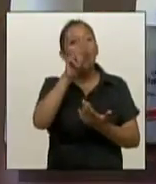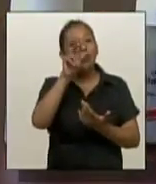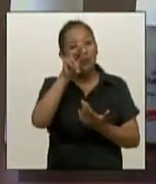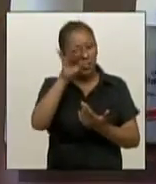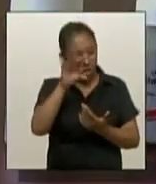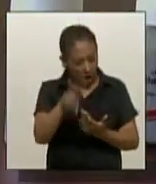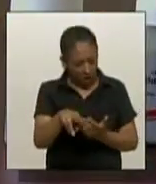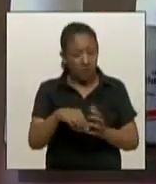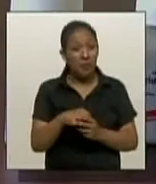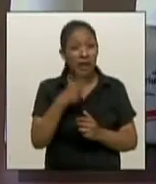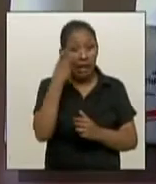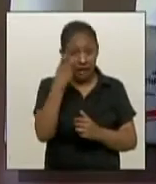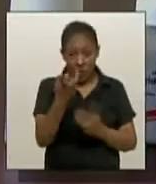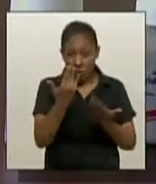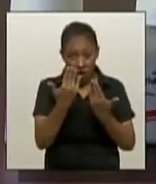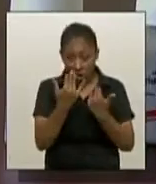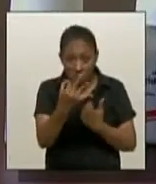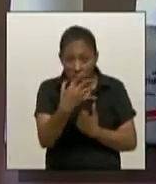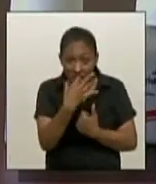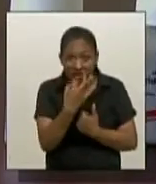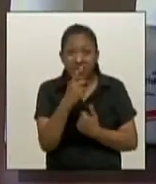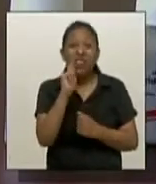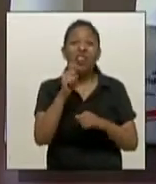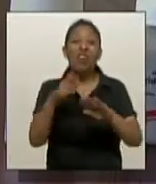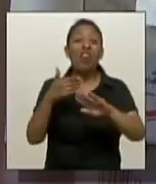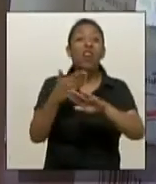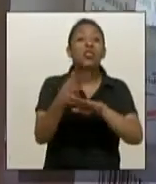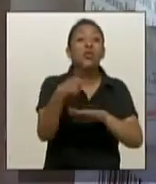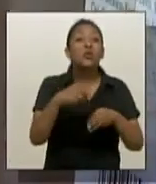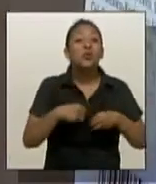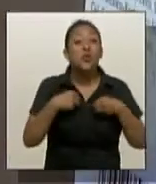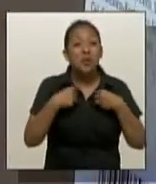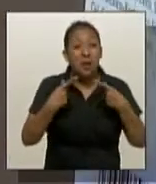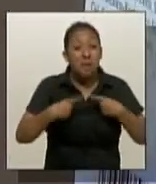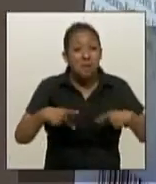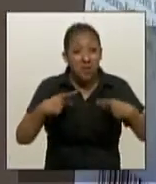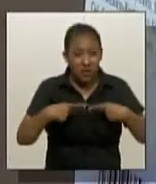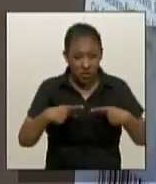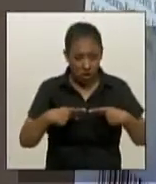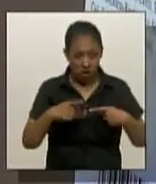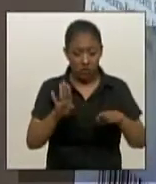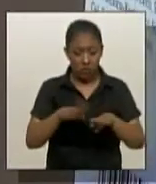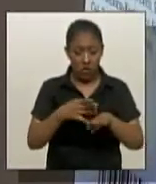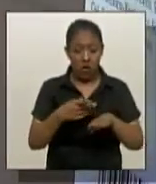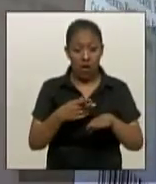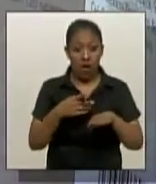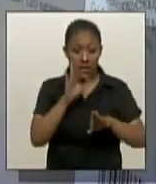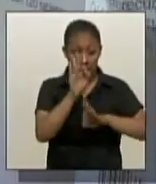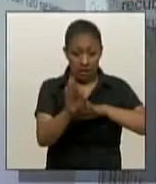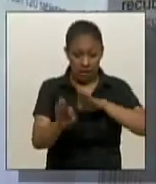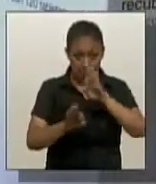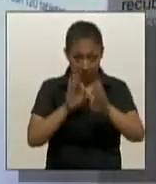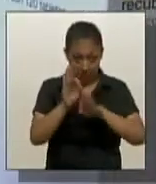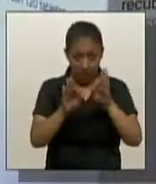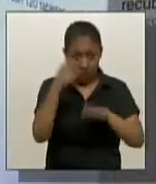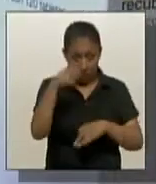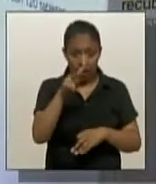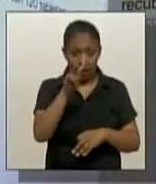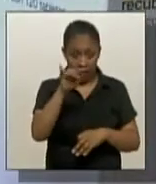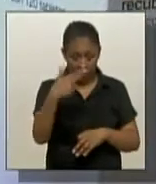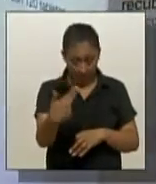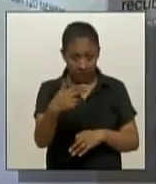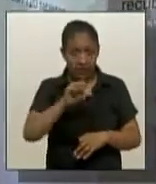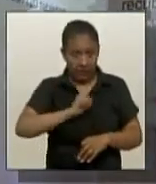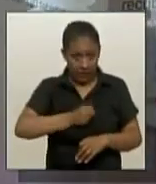Y el desabasto afecta a la calidad de vida de las personas, porque estos tratamientos contra el VIH y contra el SIDA tienen